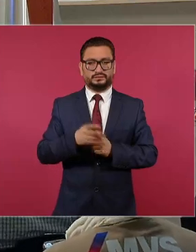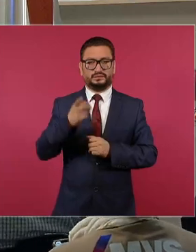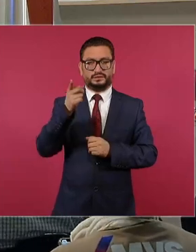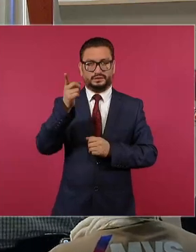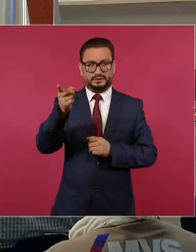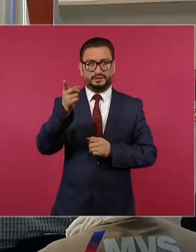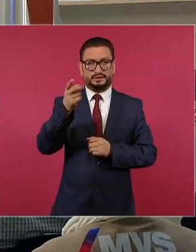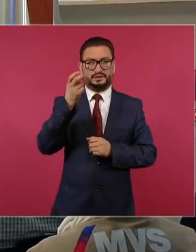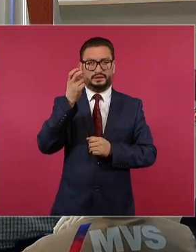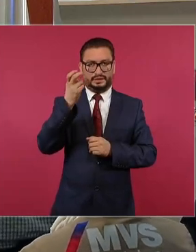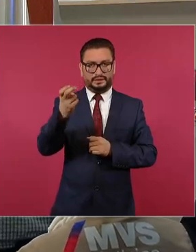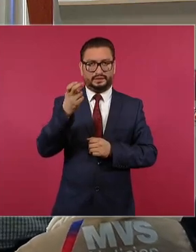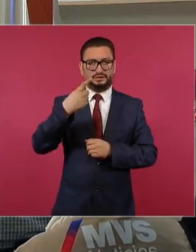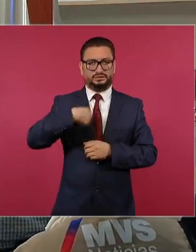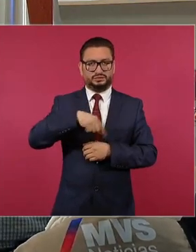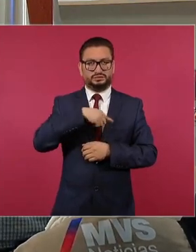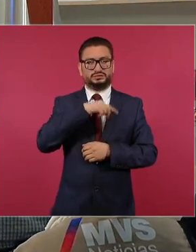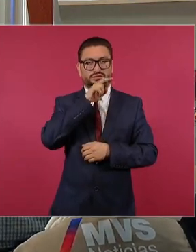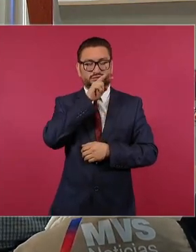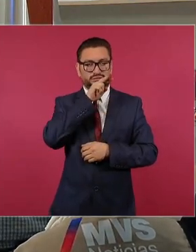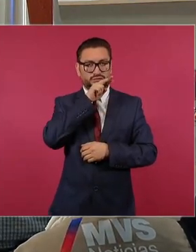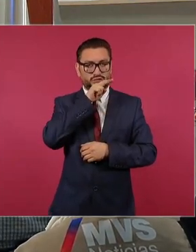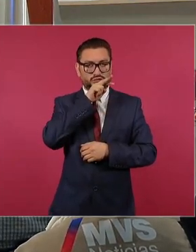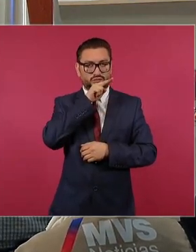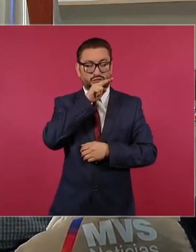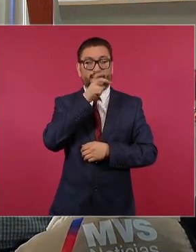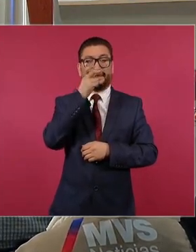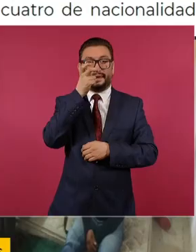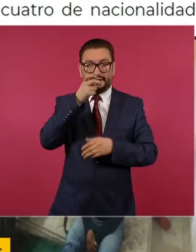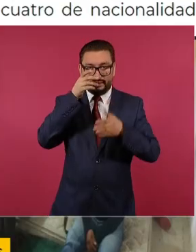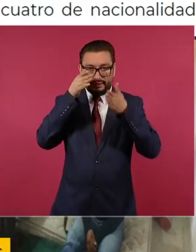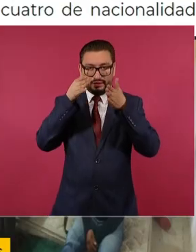Esto es lo que nos preocupa y nos ocupa.